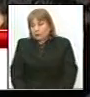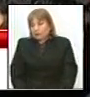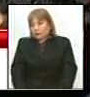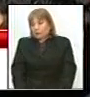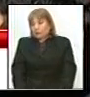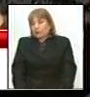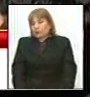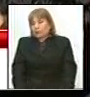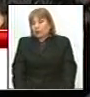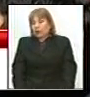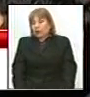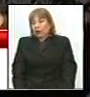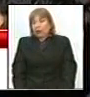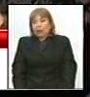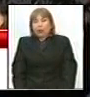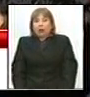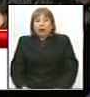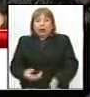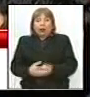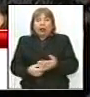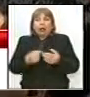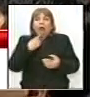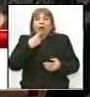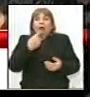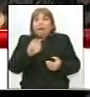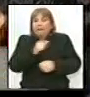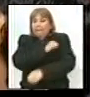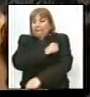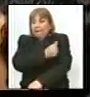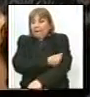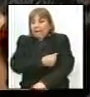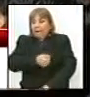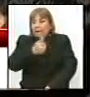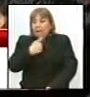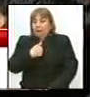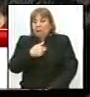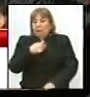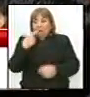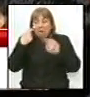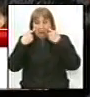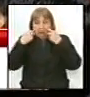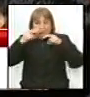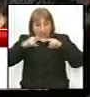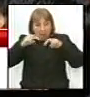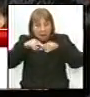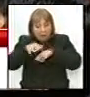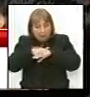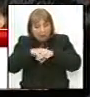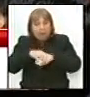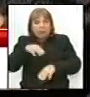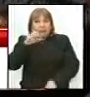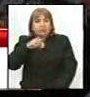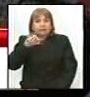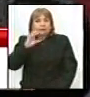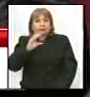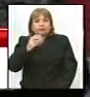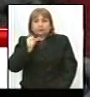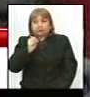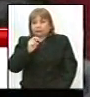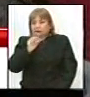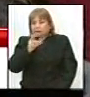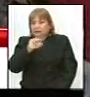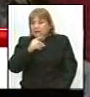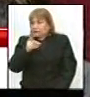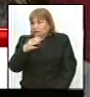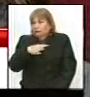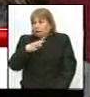entonces y lo decimos con la autoridad es que a nosotros nos han investigado también el fiscal pablo sánchez y nosotros los que no